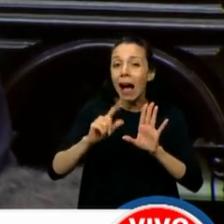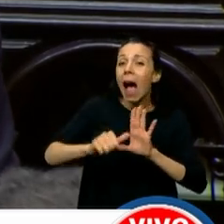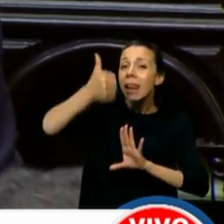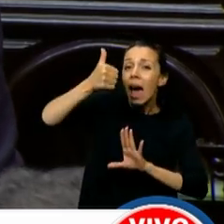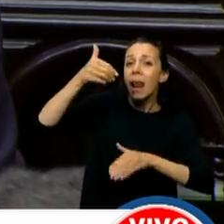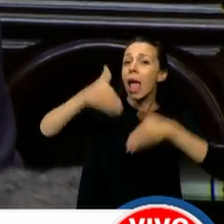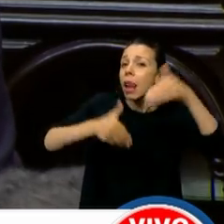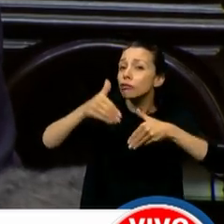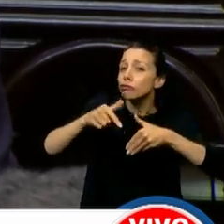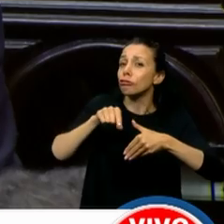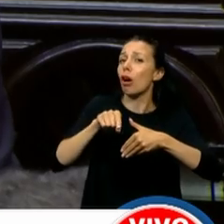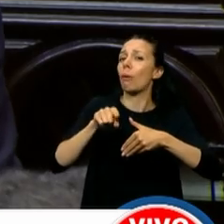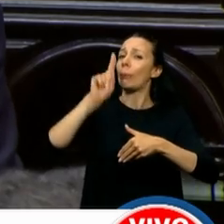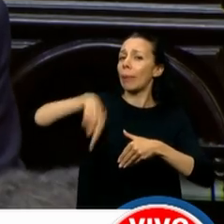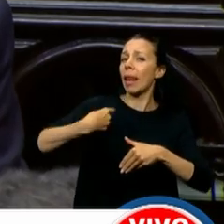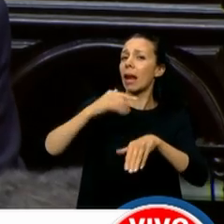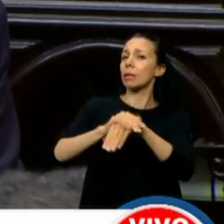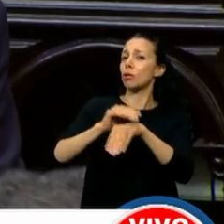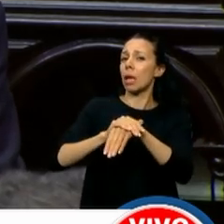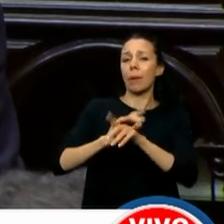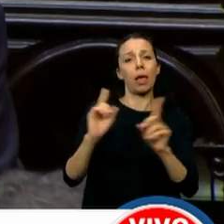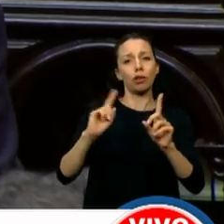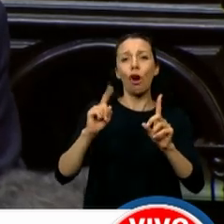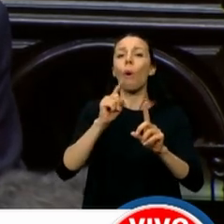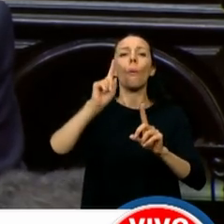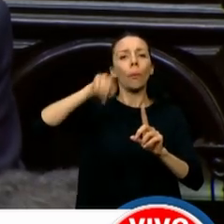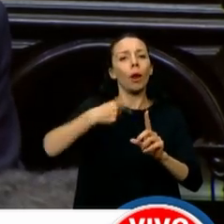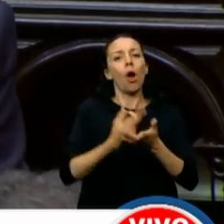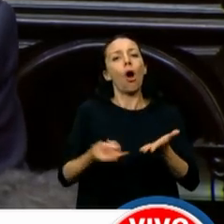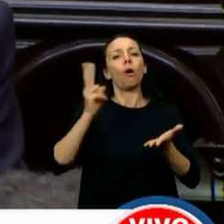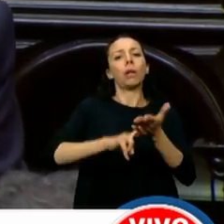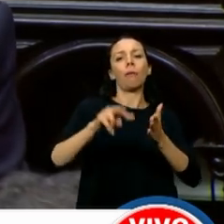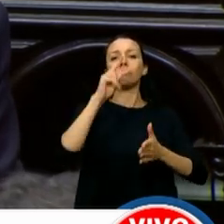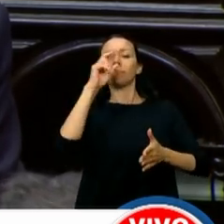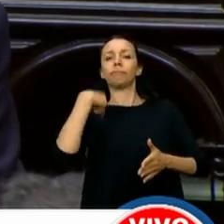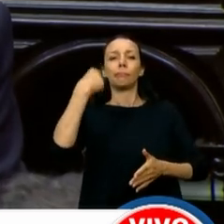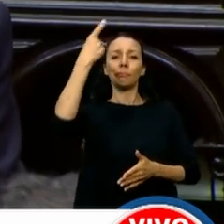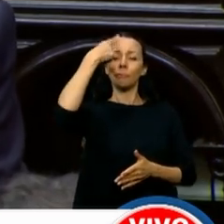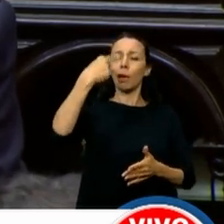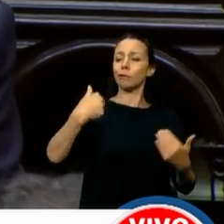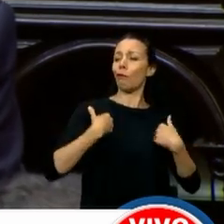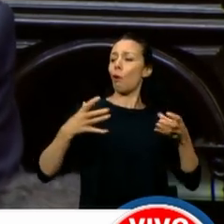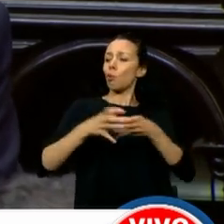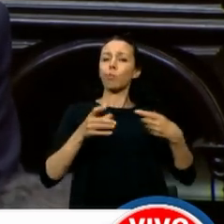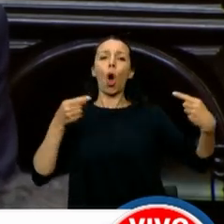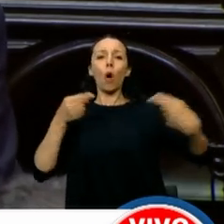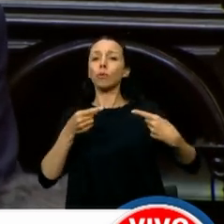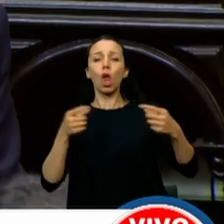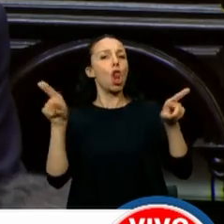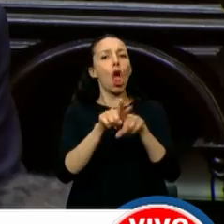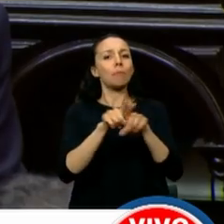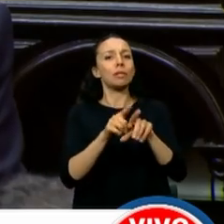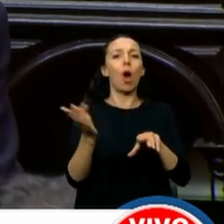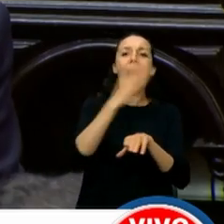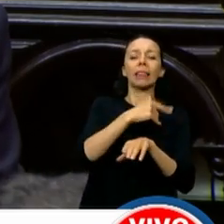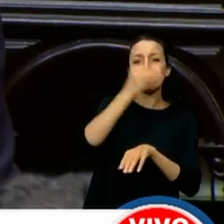elección circunstancialmente nos llevó otra vez a la soberbia de querer hacer desde la oposición lo que antes hicieron desde el